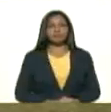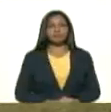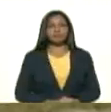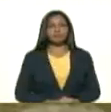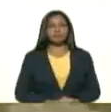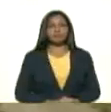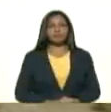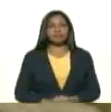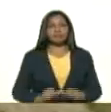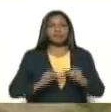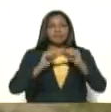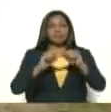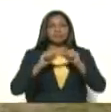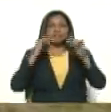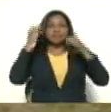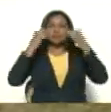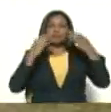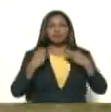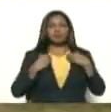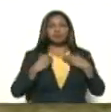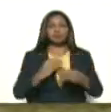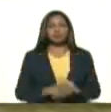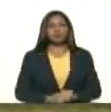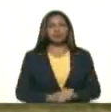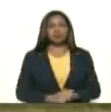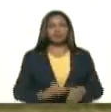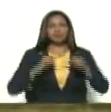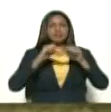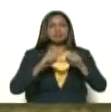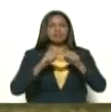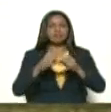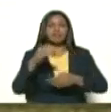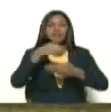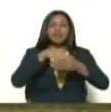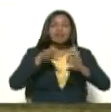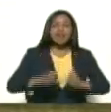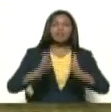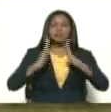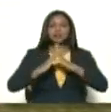¡Yeah! Hay que seguir celebrando la vida, hay que seguir quedándose en casa.